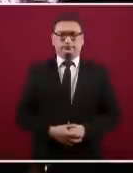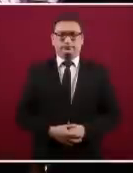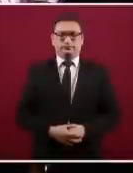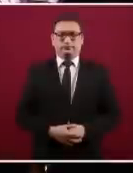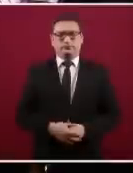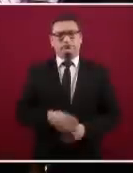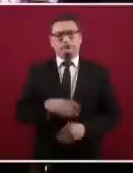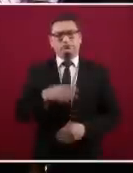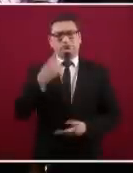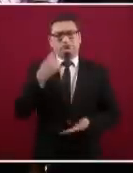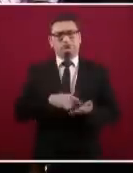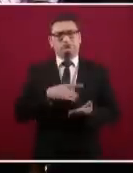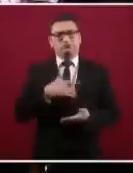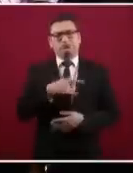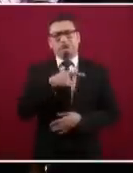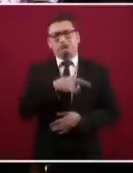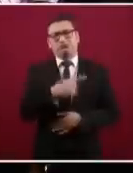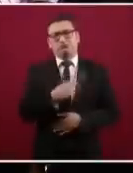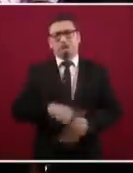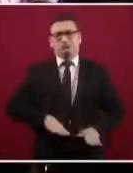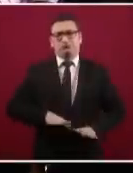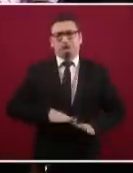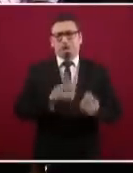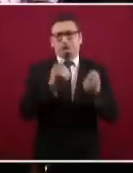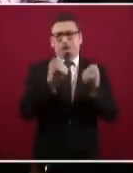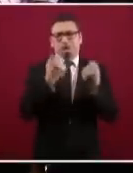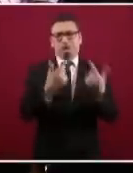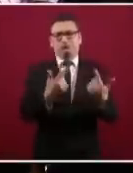admirable, diría yo, que